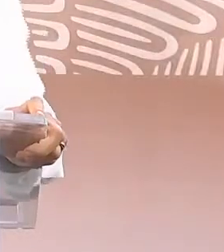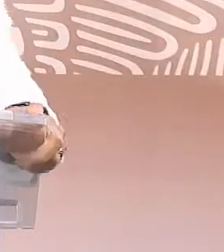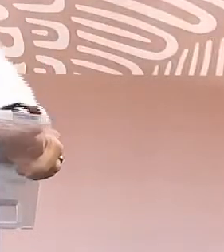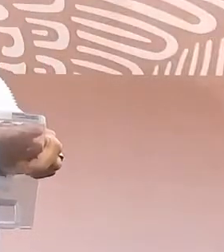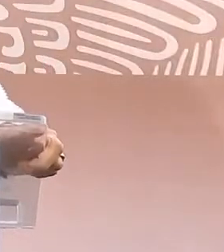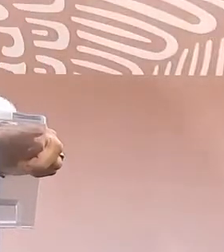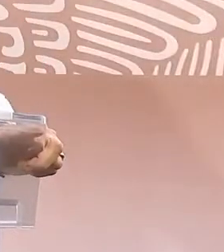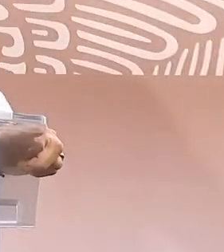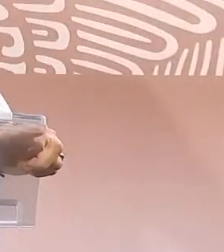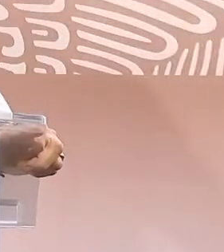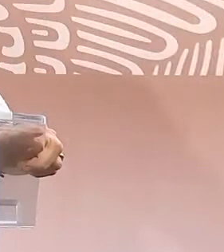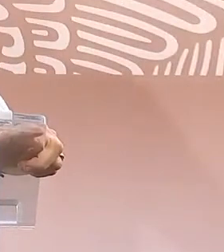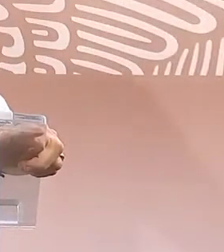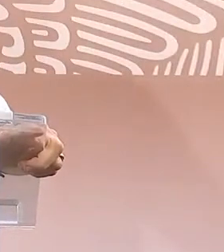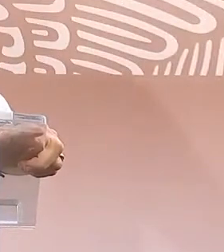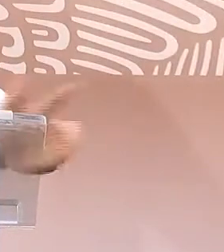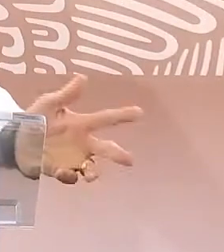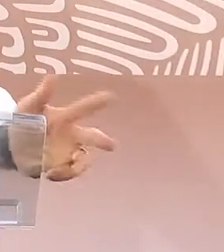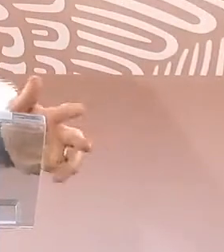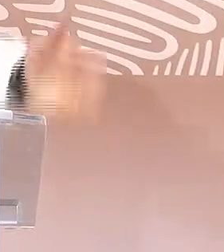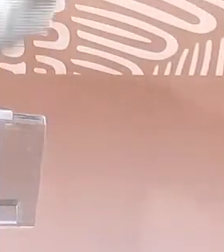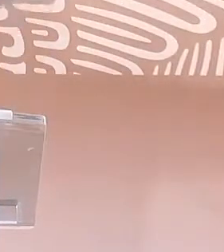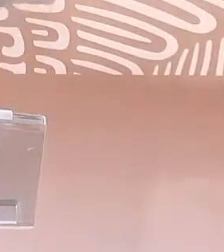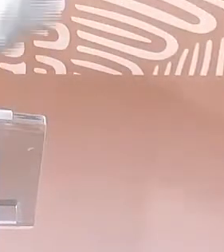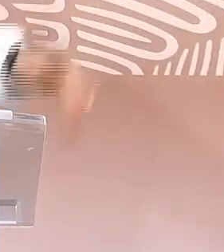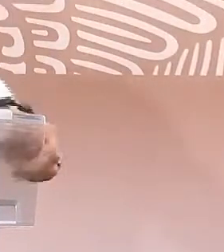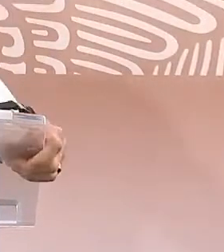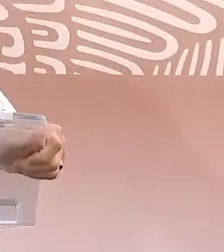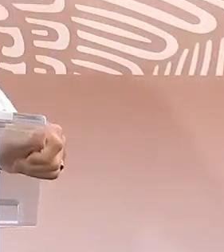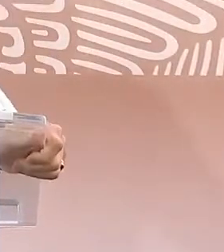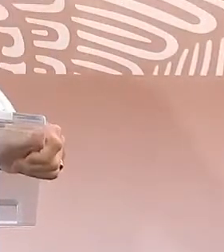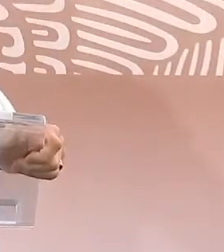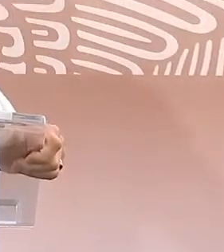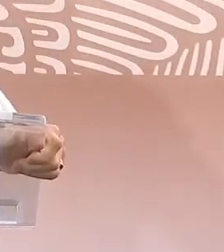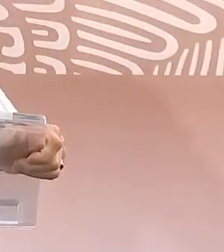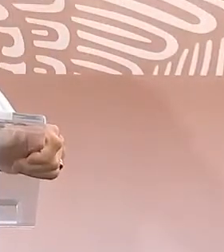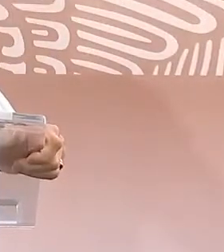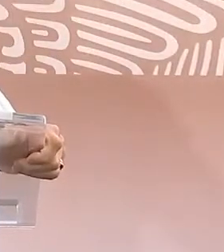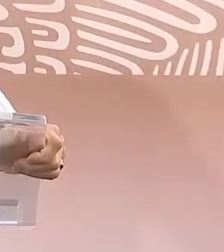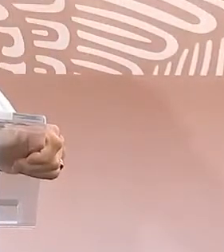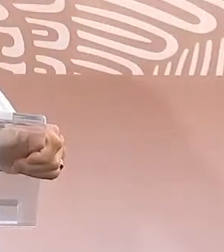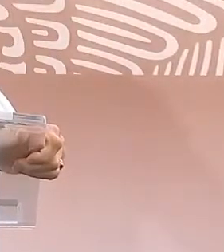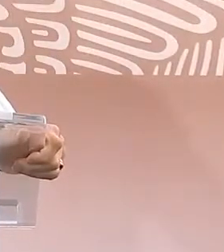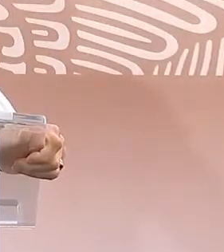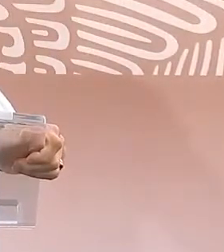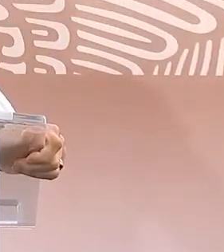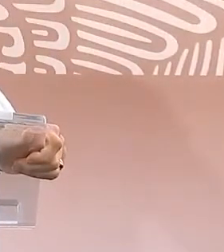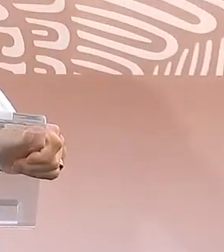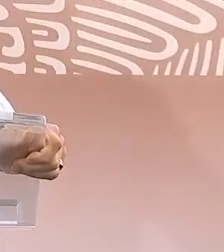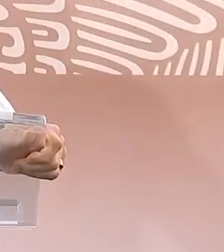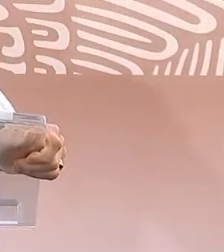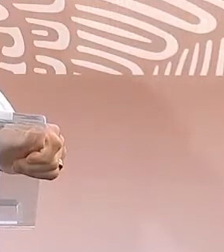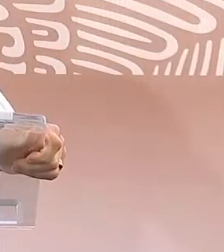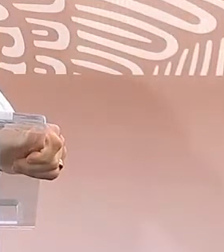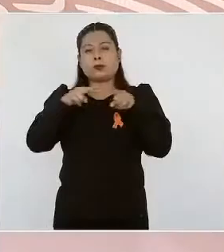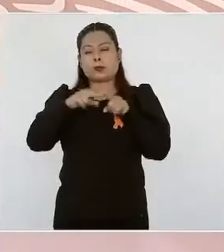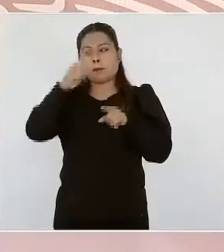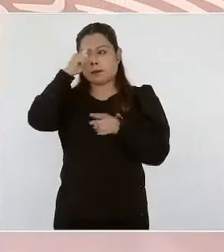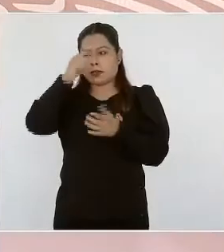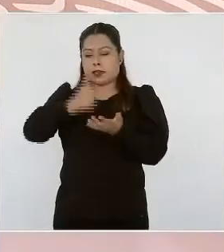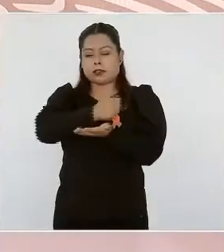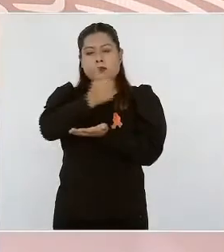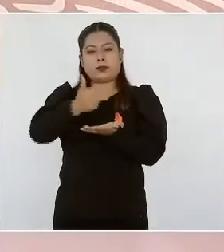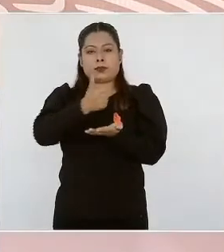pues es sinónimo de hechos, porque acabamos de anunciar un parque muy anhelado para la ciudad de